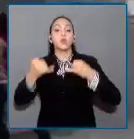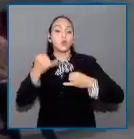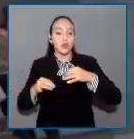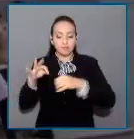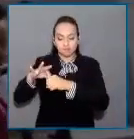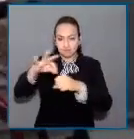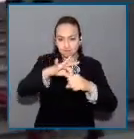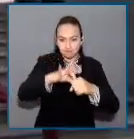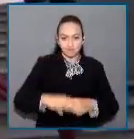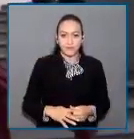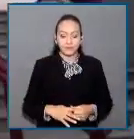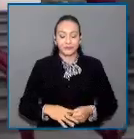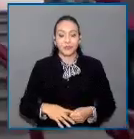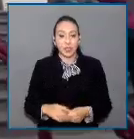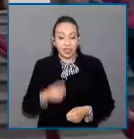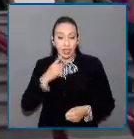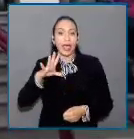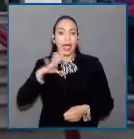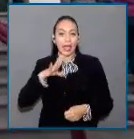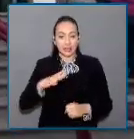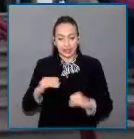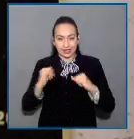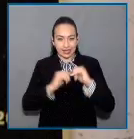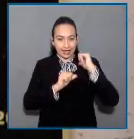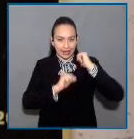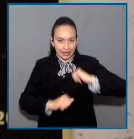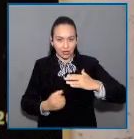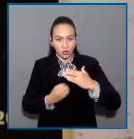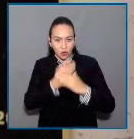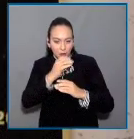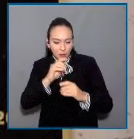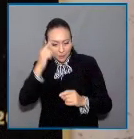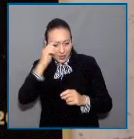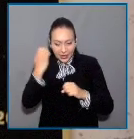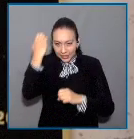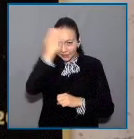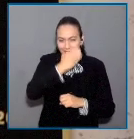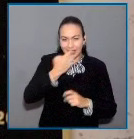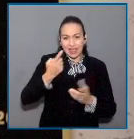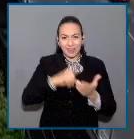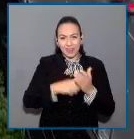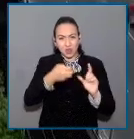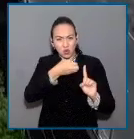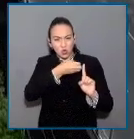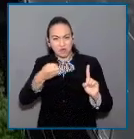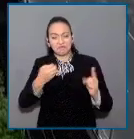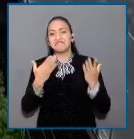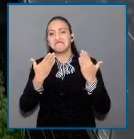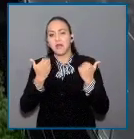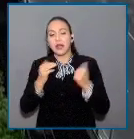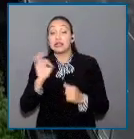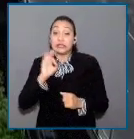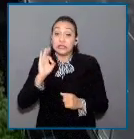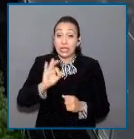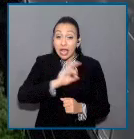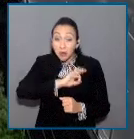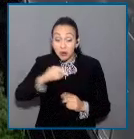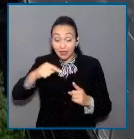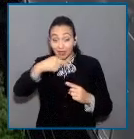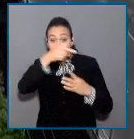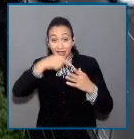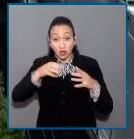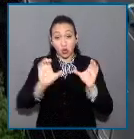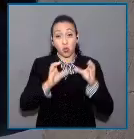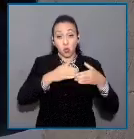las facultades del Tribunal de Disciplina no están definidas adecuadamente, por lo que podría haber interpretaciones que permitieran evaluar en un procedimiento